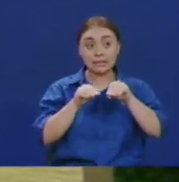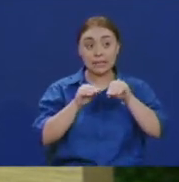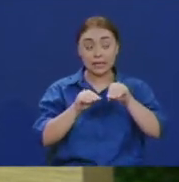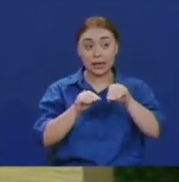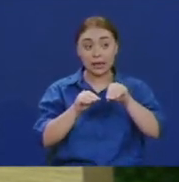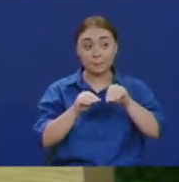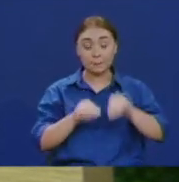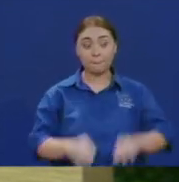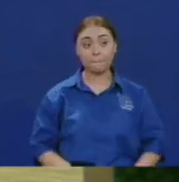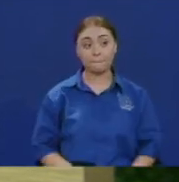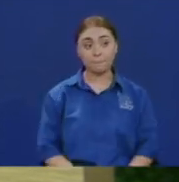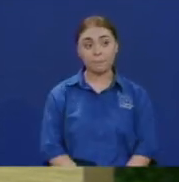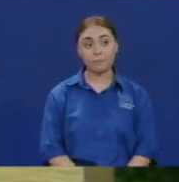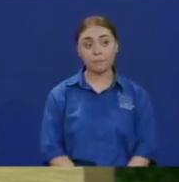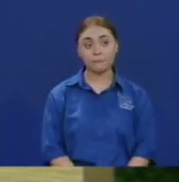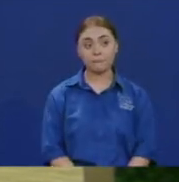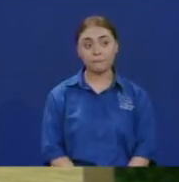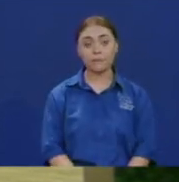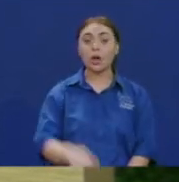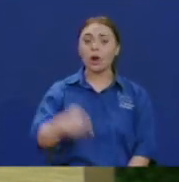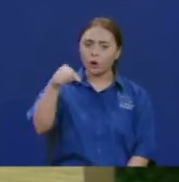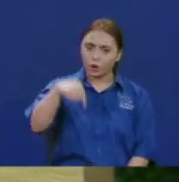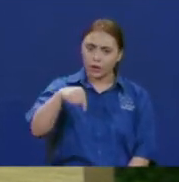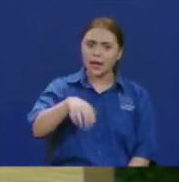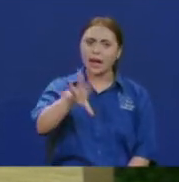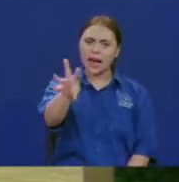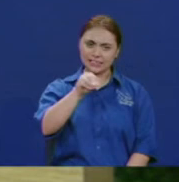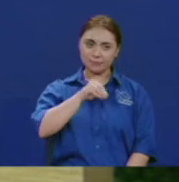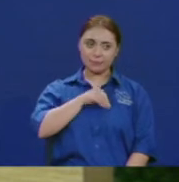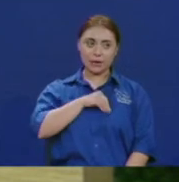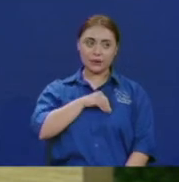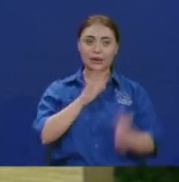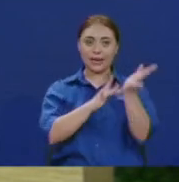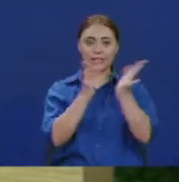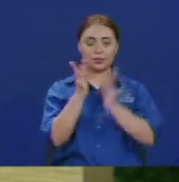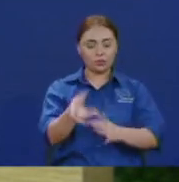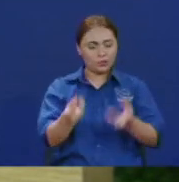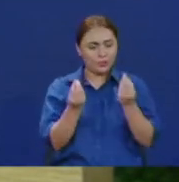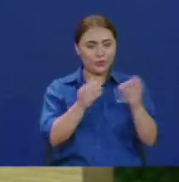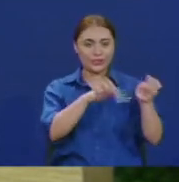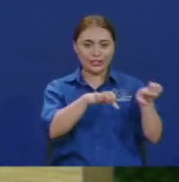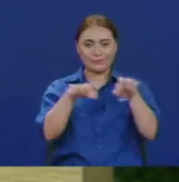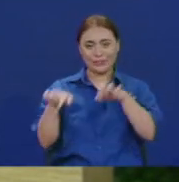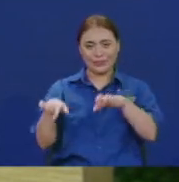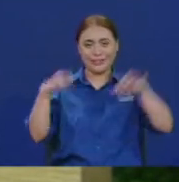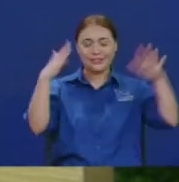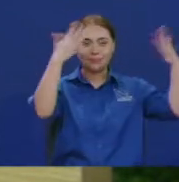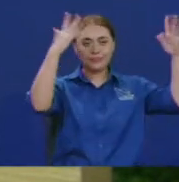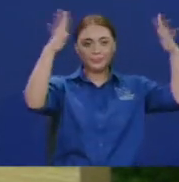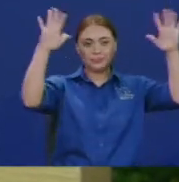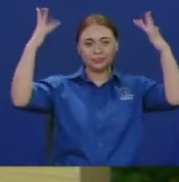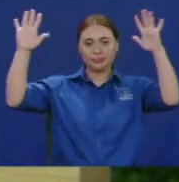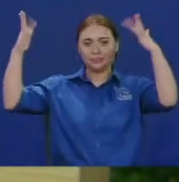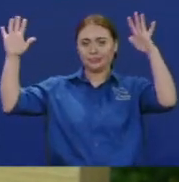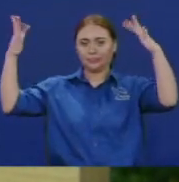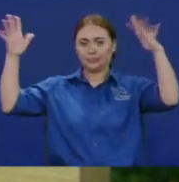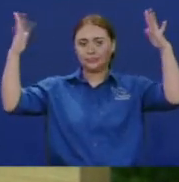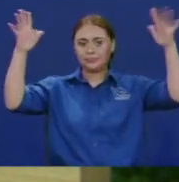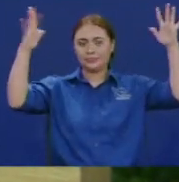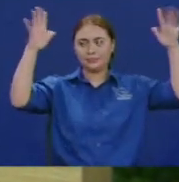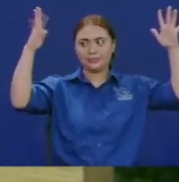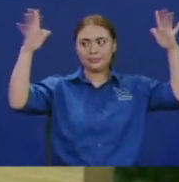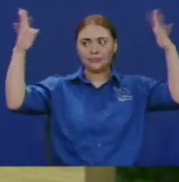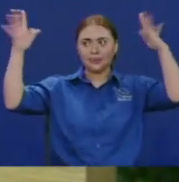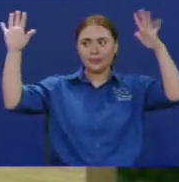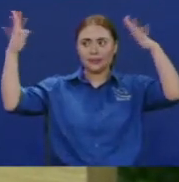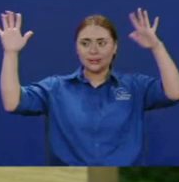12 personas y reconciliaron 17. Qué bueno, ¿verdad? Démosle ese aplauso al